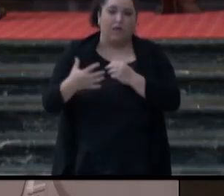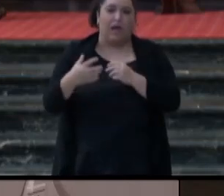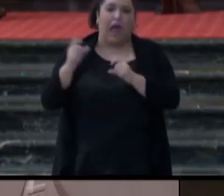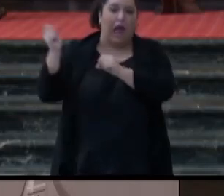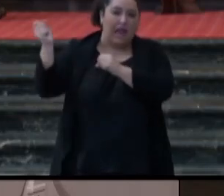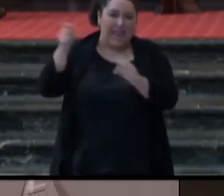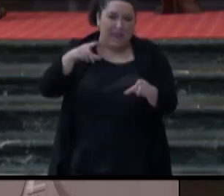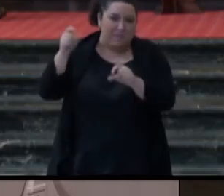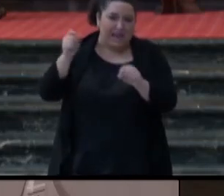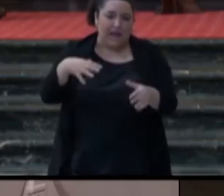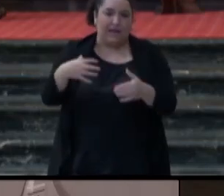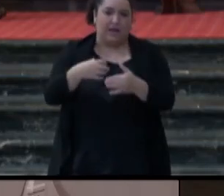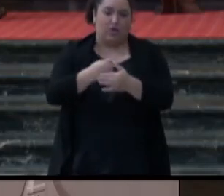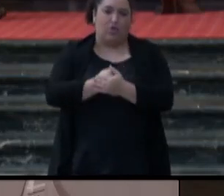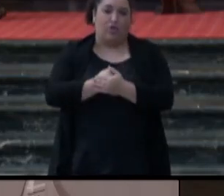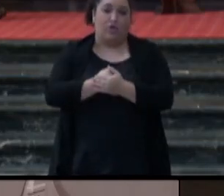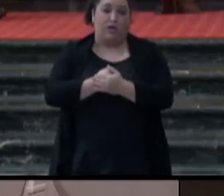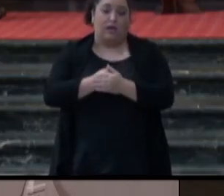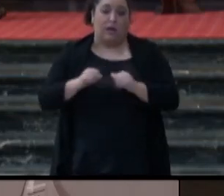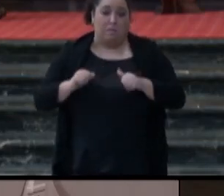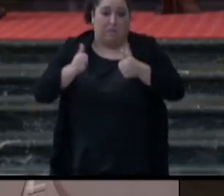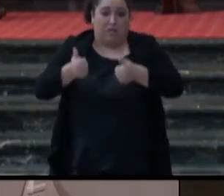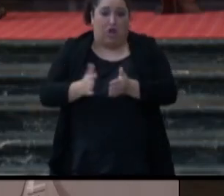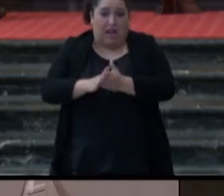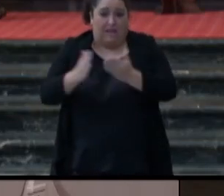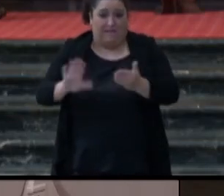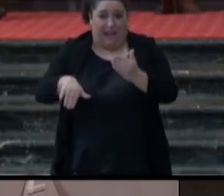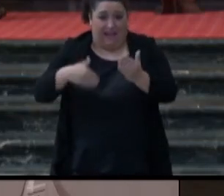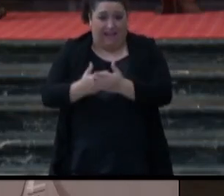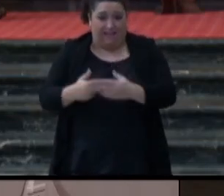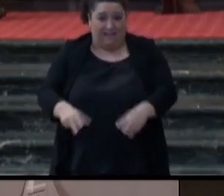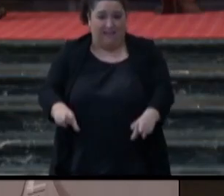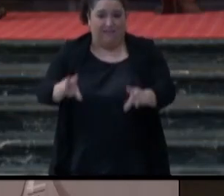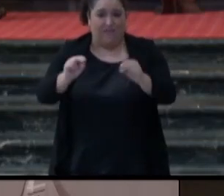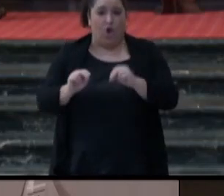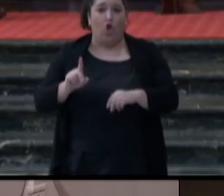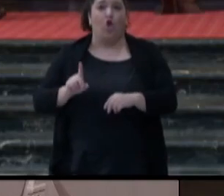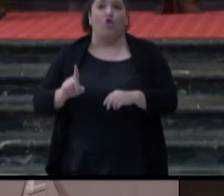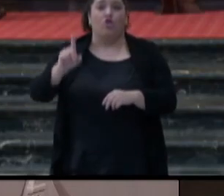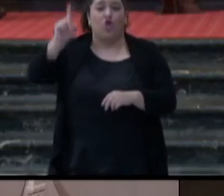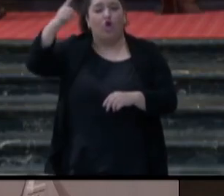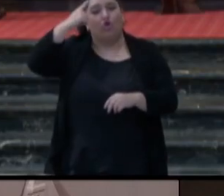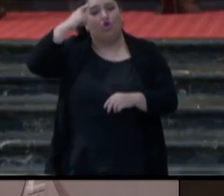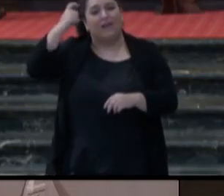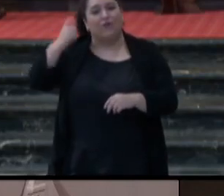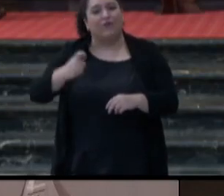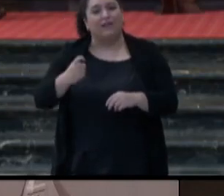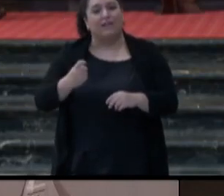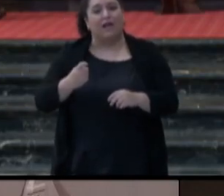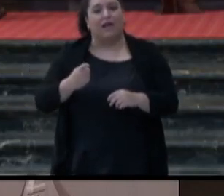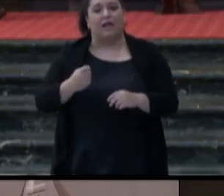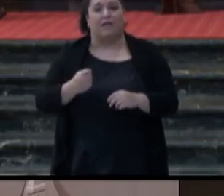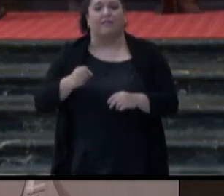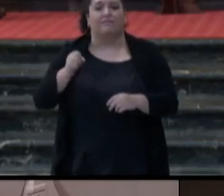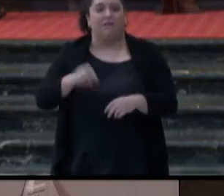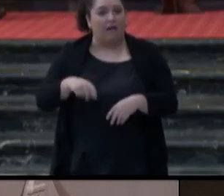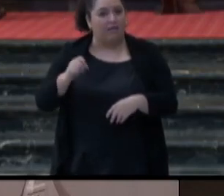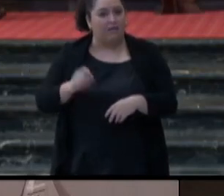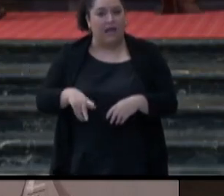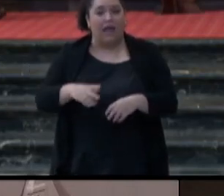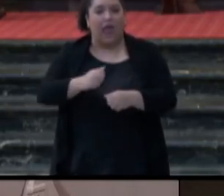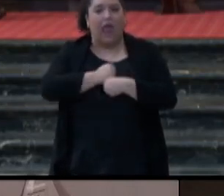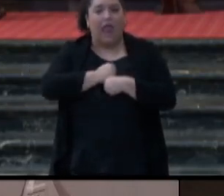eso desde el comienzo de la Biblia hasta el final Dios nos está recordando continuamente el amor